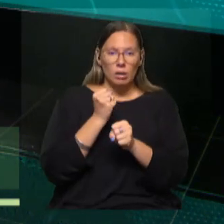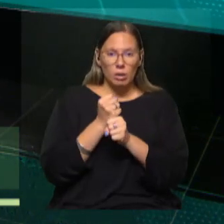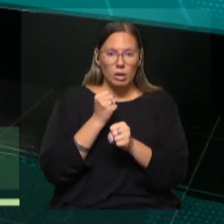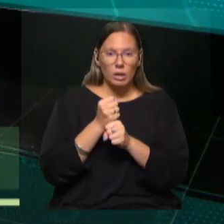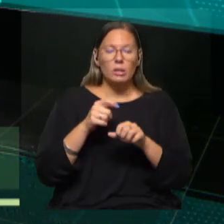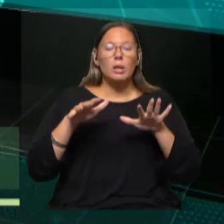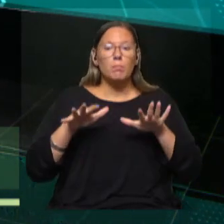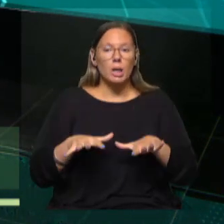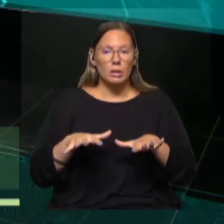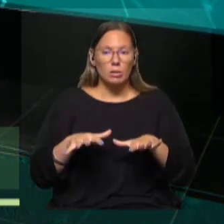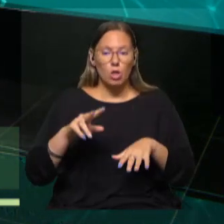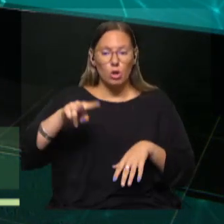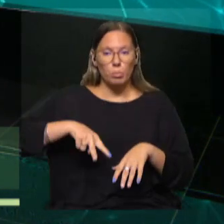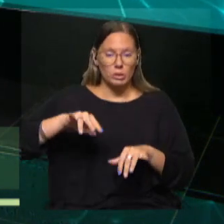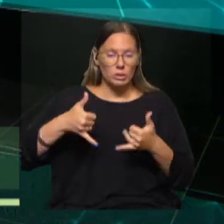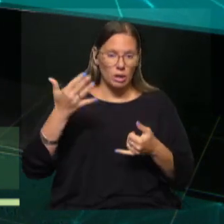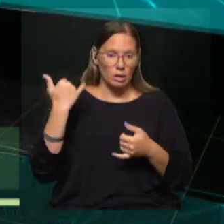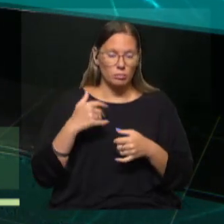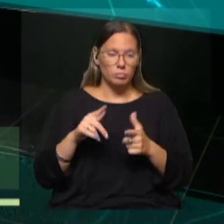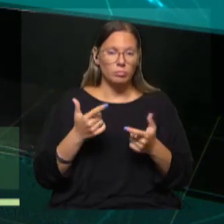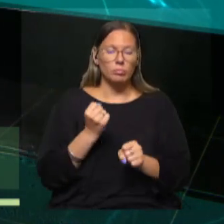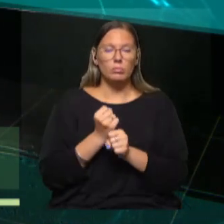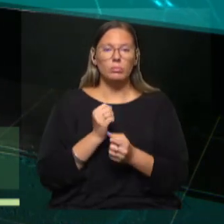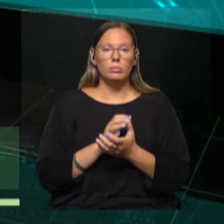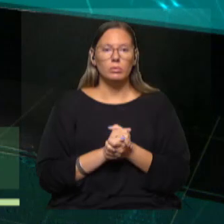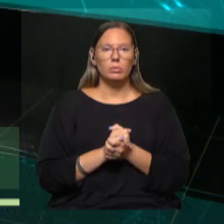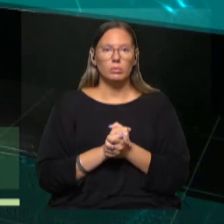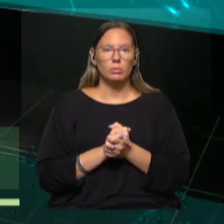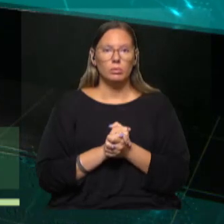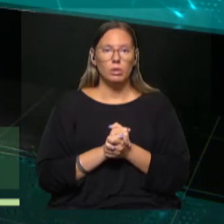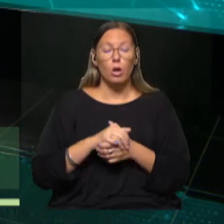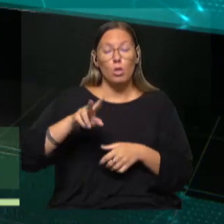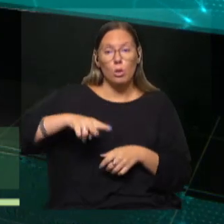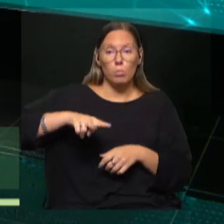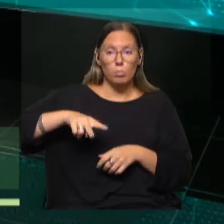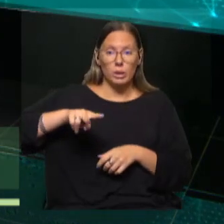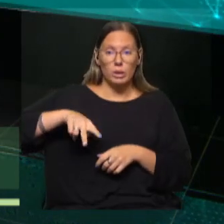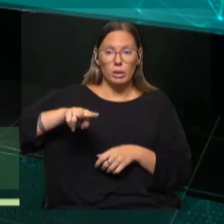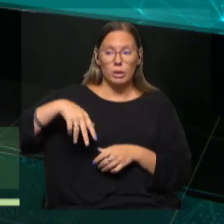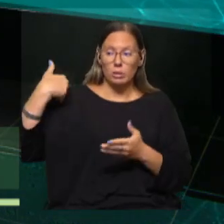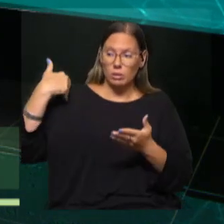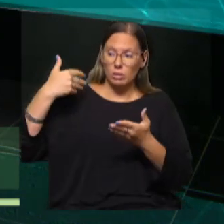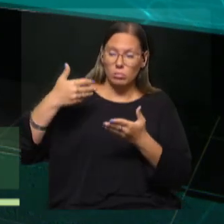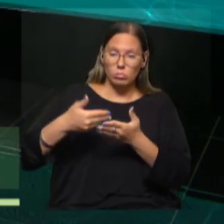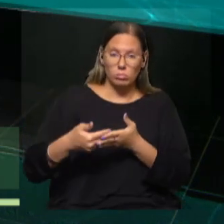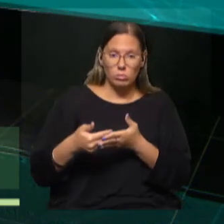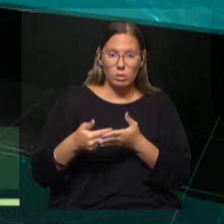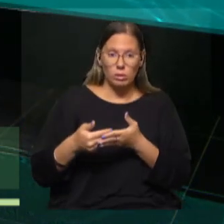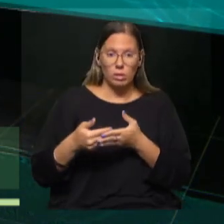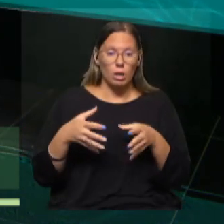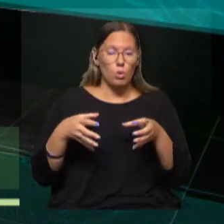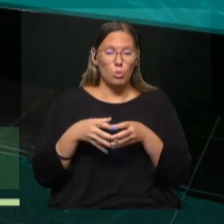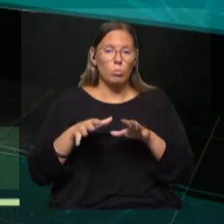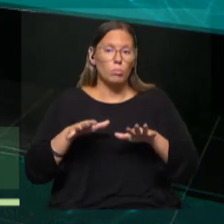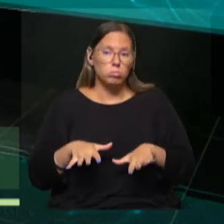esta paralización que, como decíamos, lleva 2 meses ya. Bueno, llevamos prácticamente 2 meses de la flota parada por